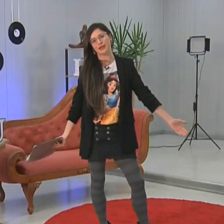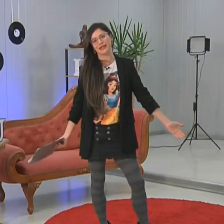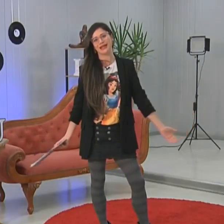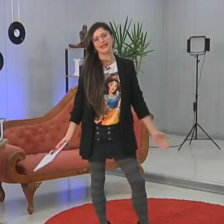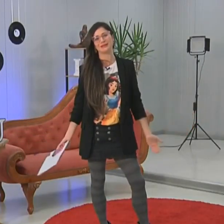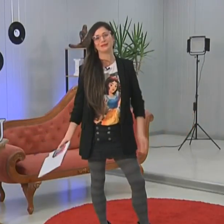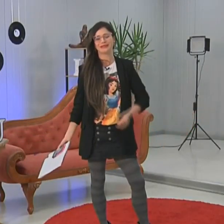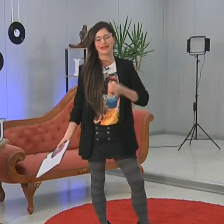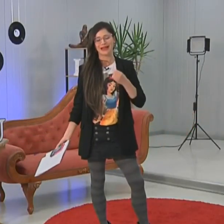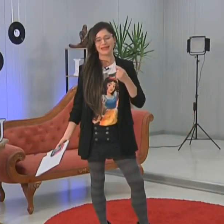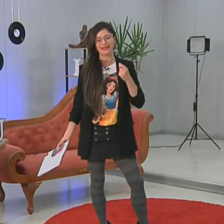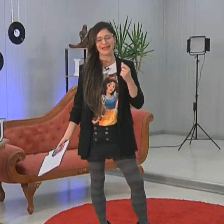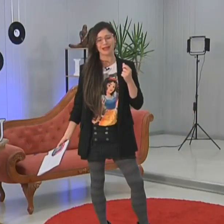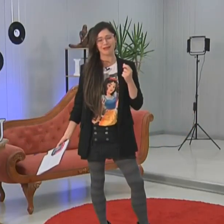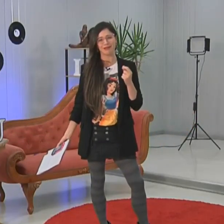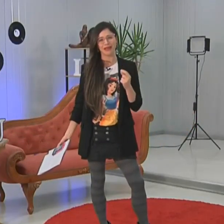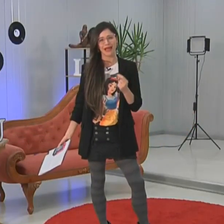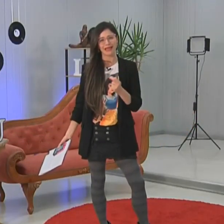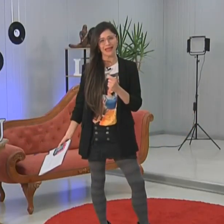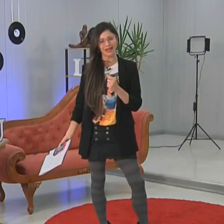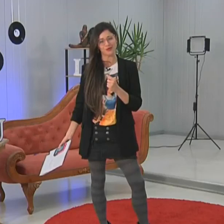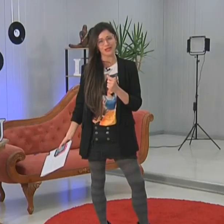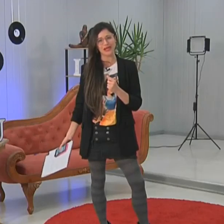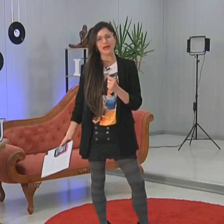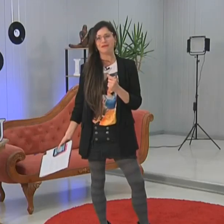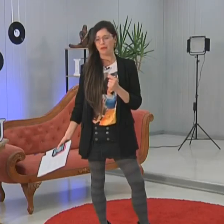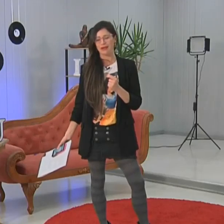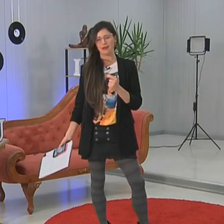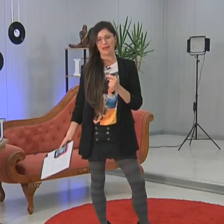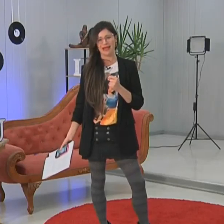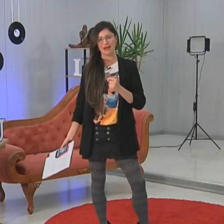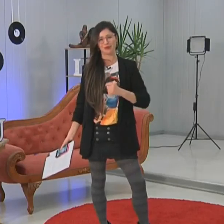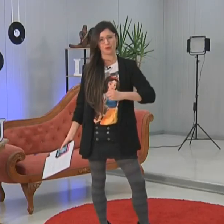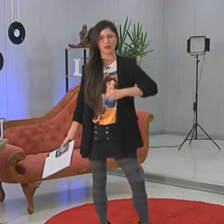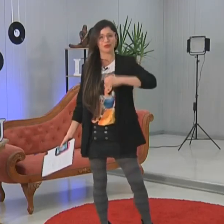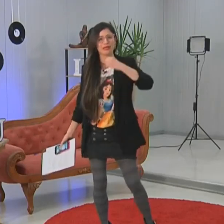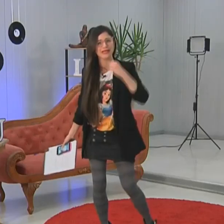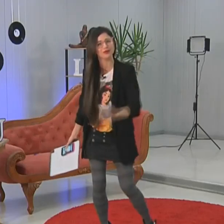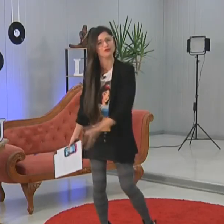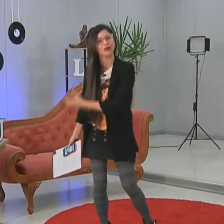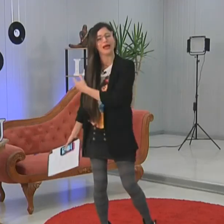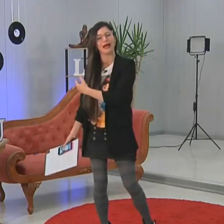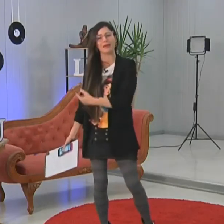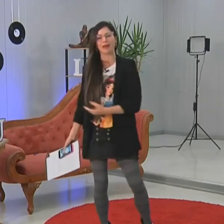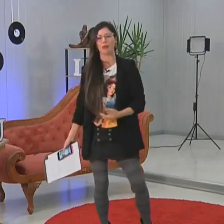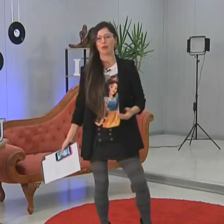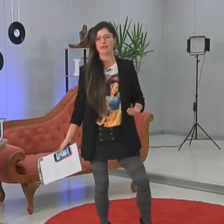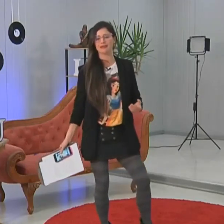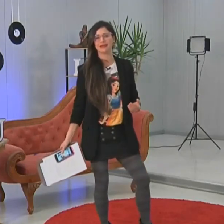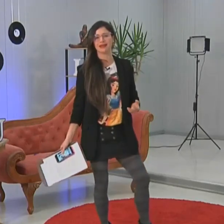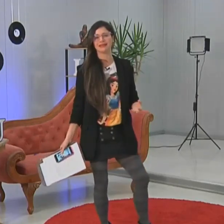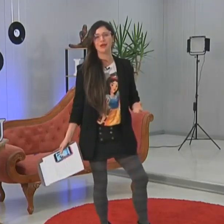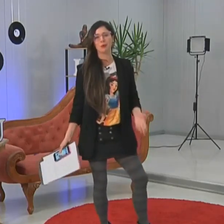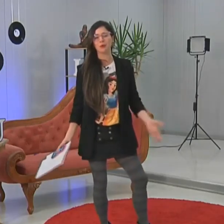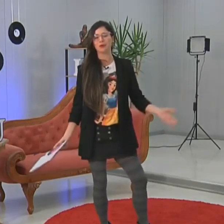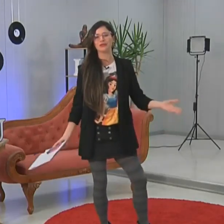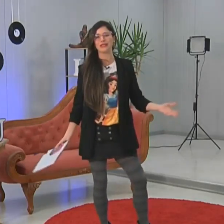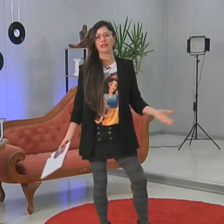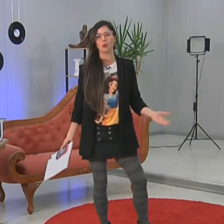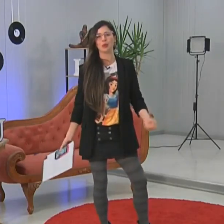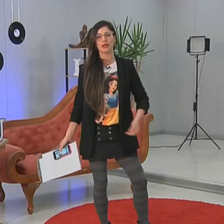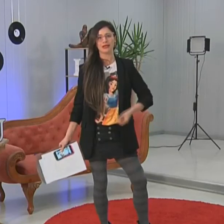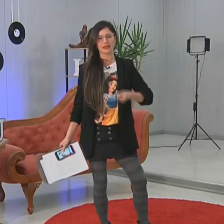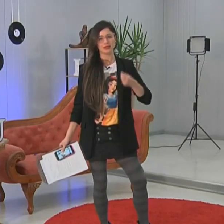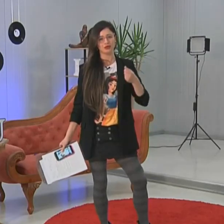deseando que tengan un gran final de día lunes. Vamos a estar mañana, por supuesto, aquí con todas las ganas para poder presentarles un